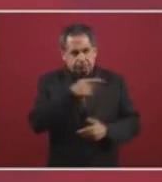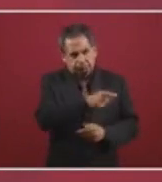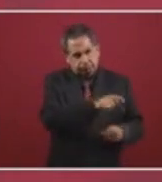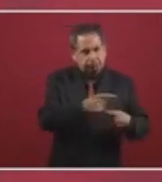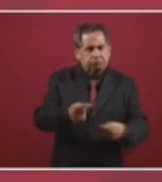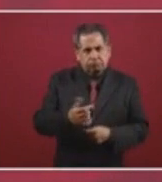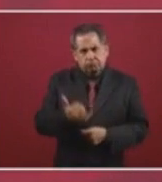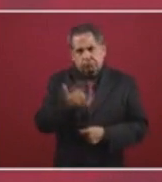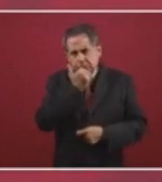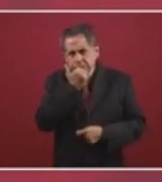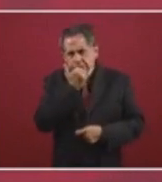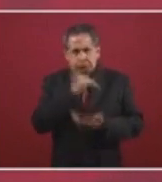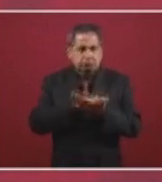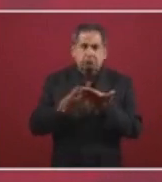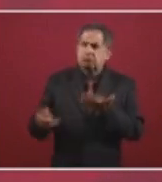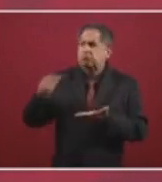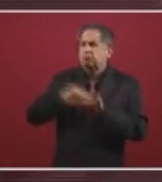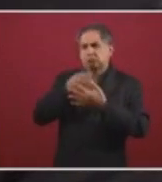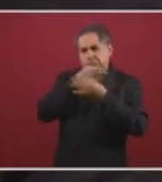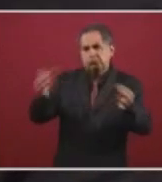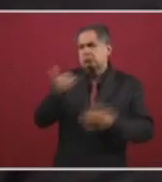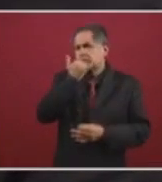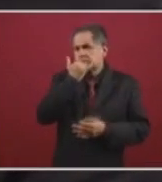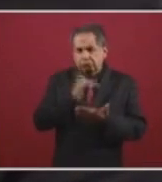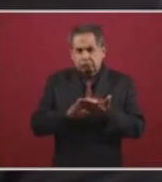ofreciera públicamente una disculpa.